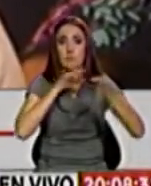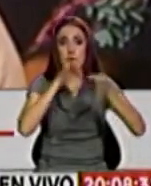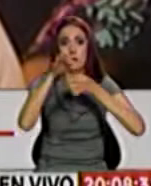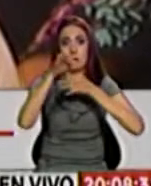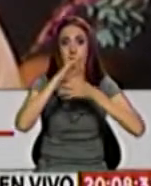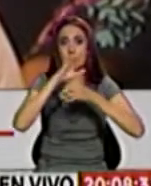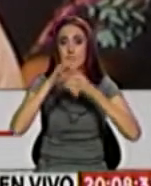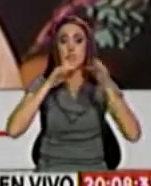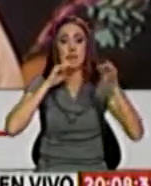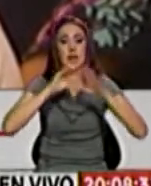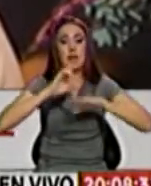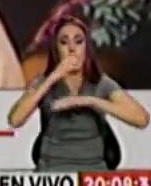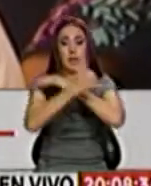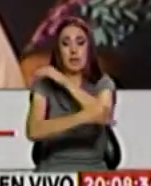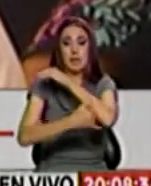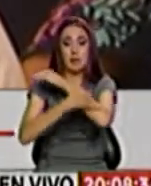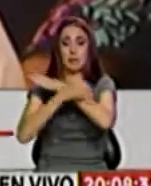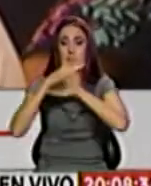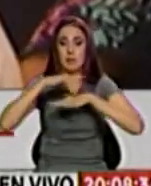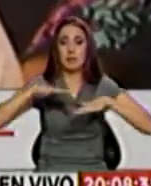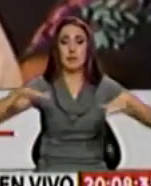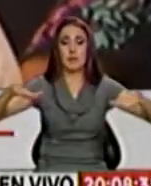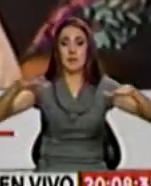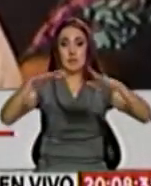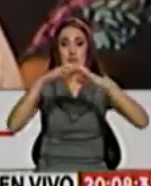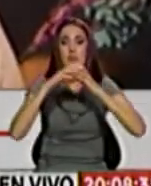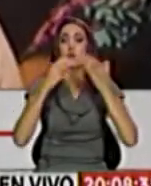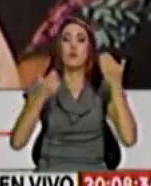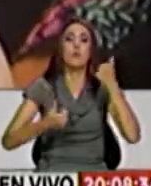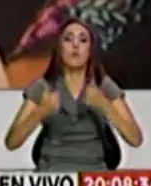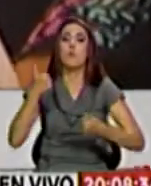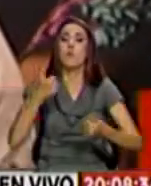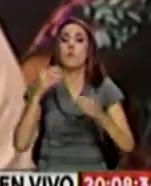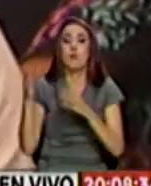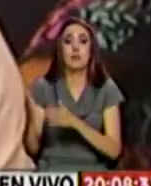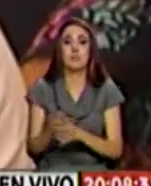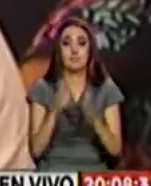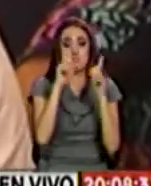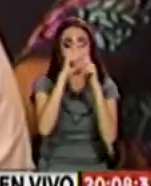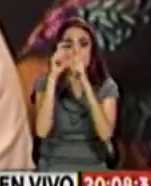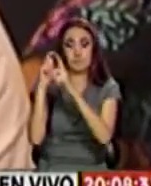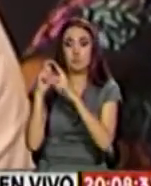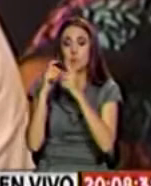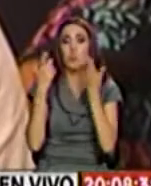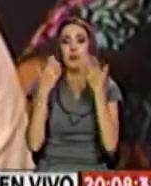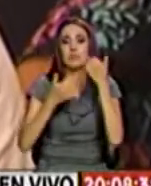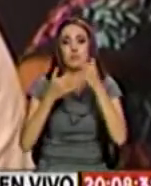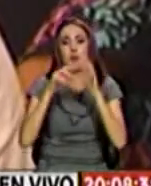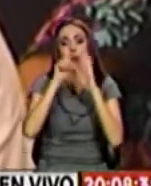al país y a la Comisión, una comisión ampliada, cuáles han sido los términos en los cuales el Ecuador